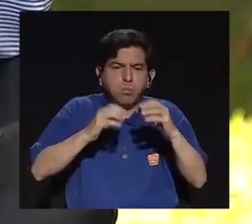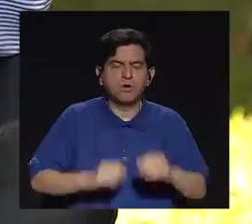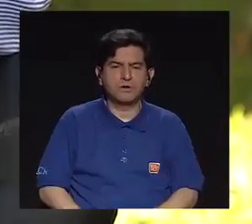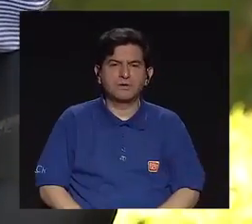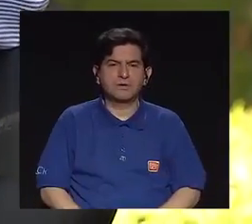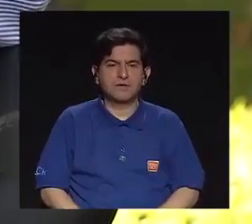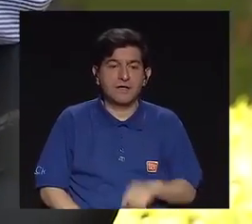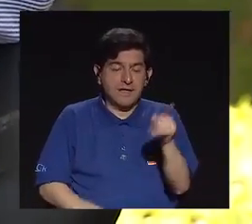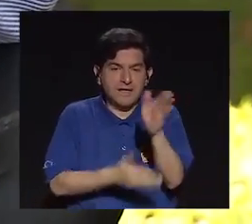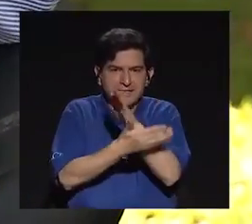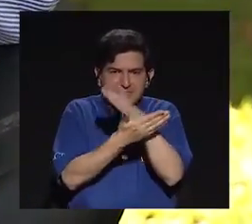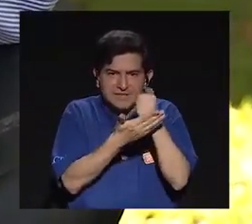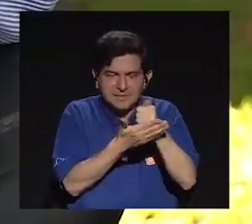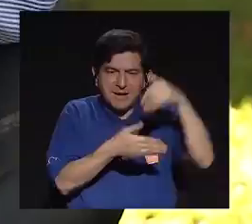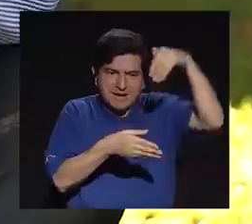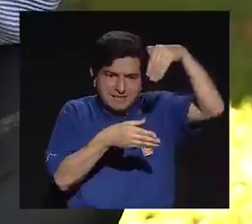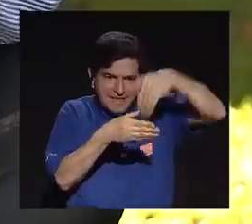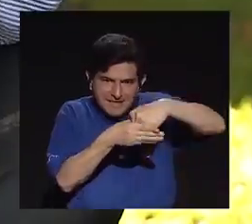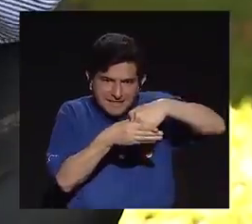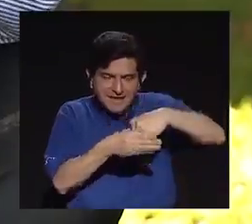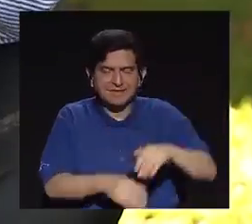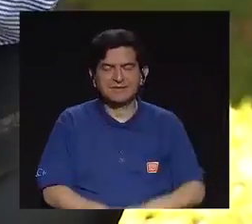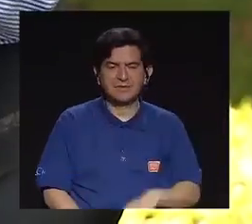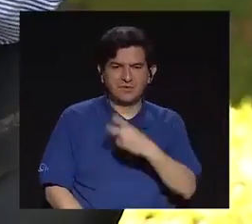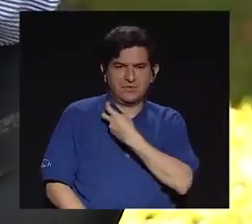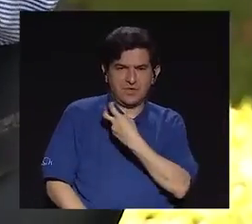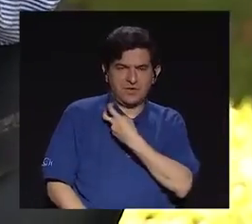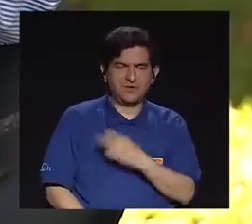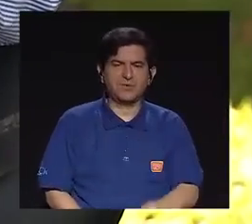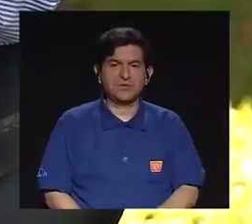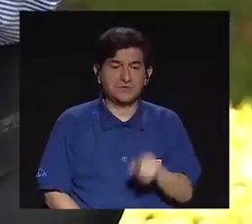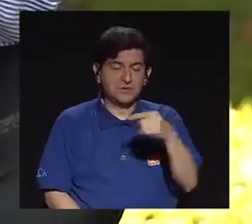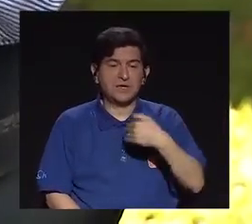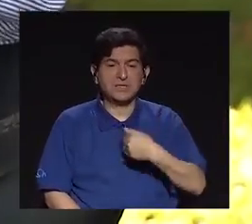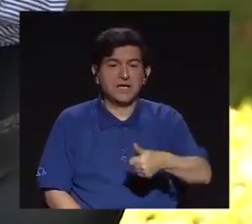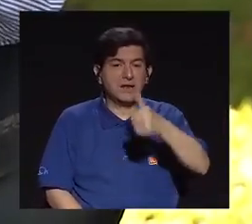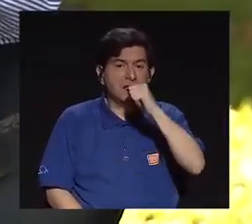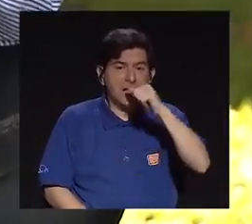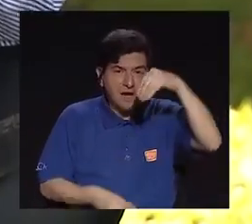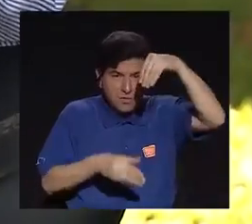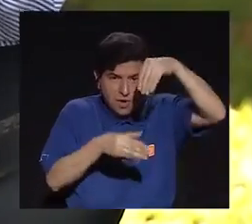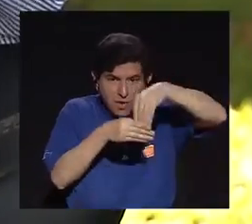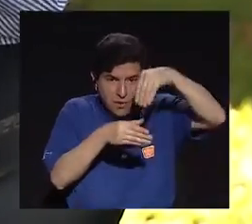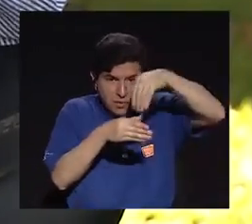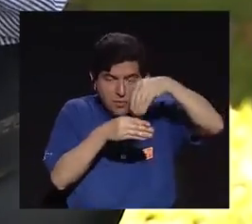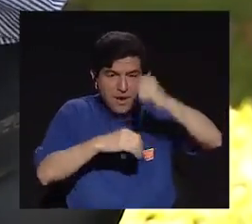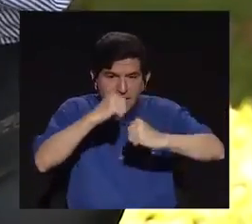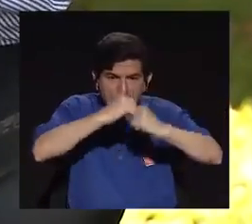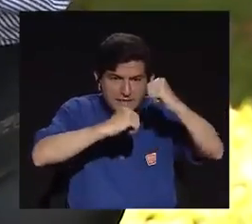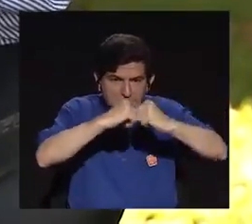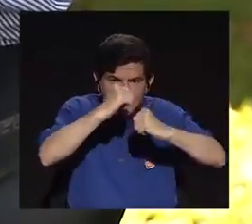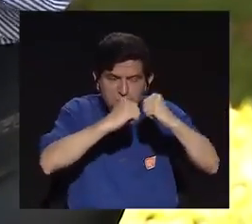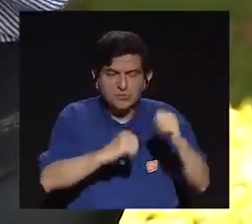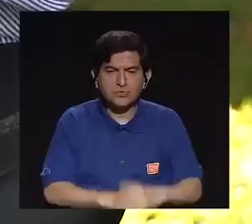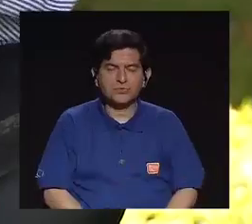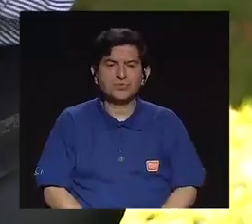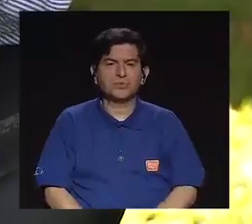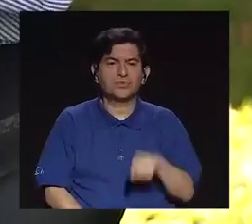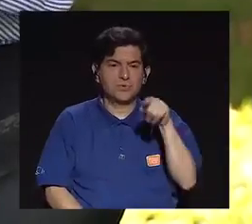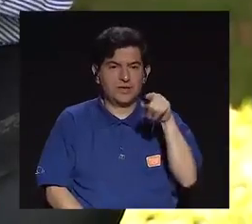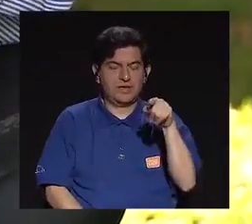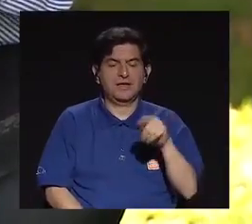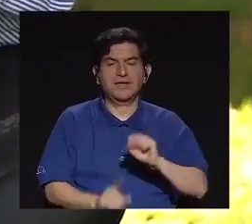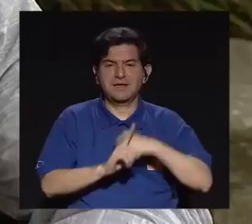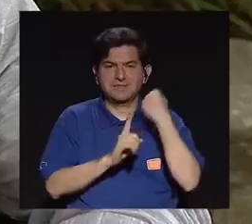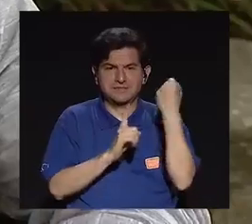dentro de la cajita de hueso, es como un globo lleno de agua que está en esta estructura, como si estuviera también sumergido en agua. Es un globo lleno de agua.